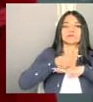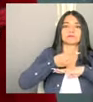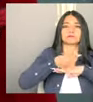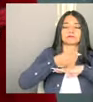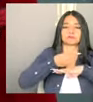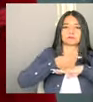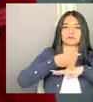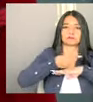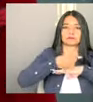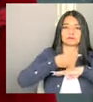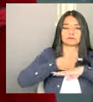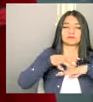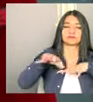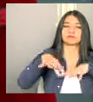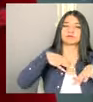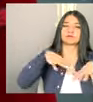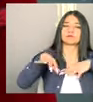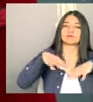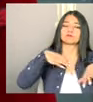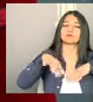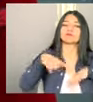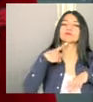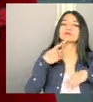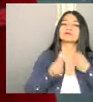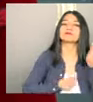y la gerencia de operaciones. Nosotros lo que hacemos es